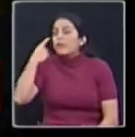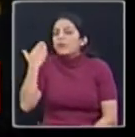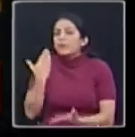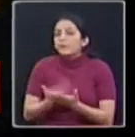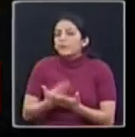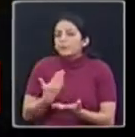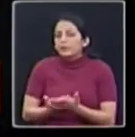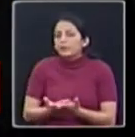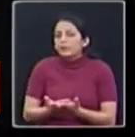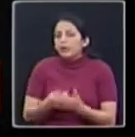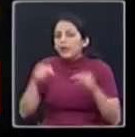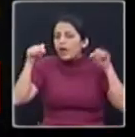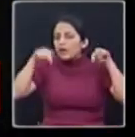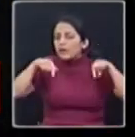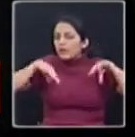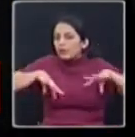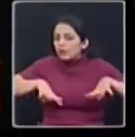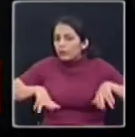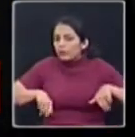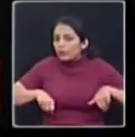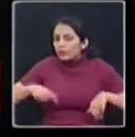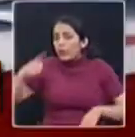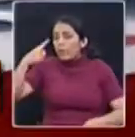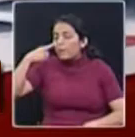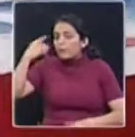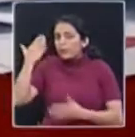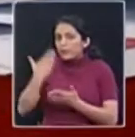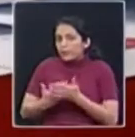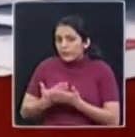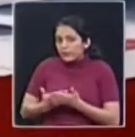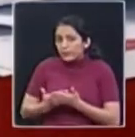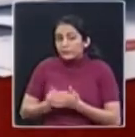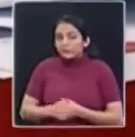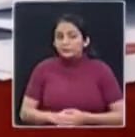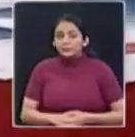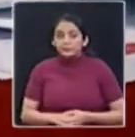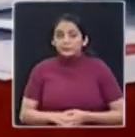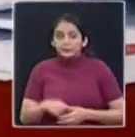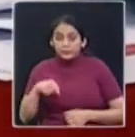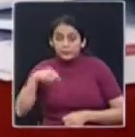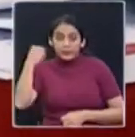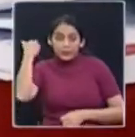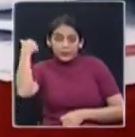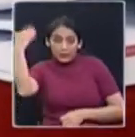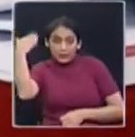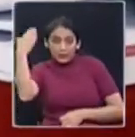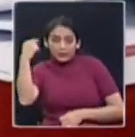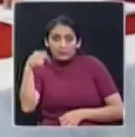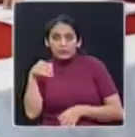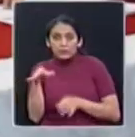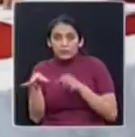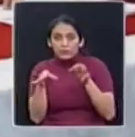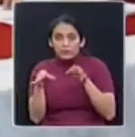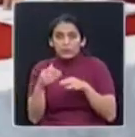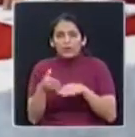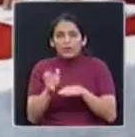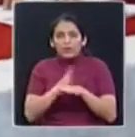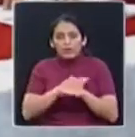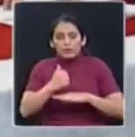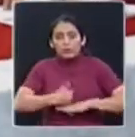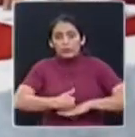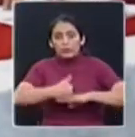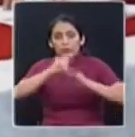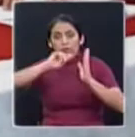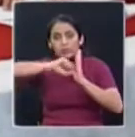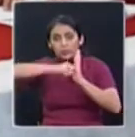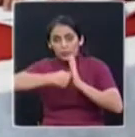que efectivamente hubo corrupción, tendrá que probar. El alcalde Cabrera reiteró que ha pedido a la Contraloría General del Estado un